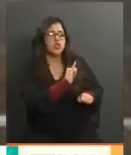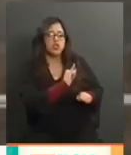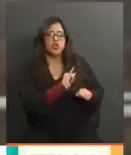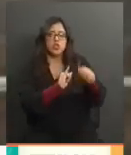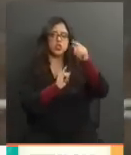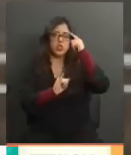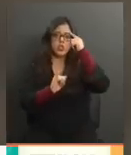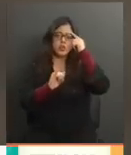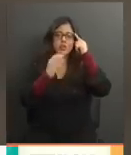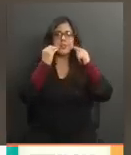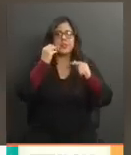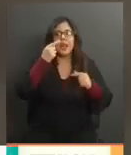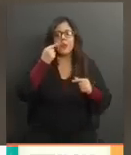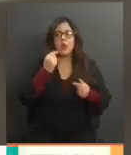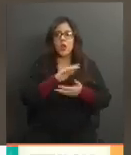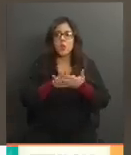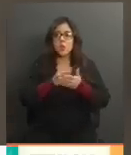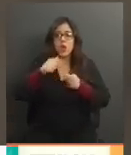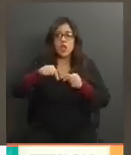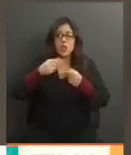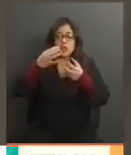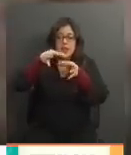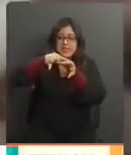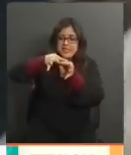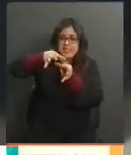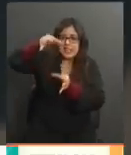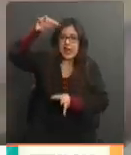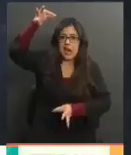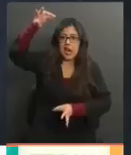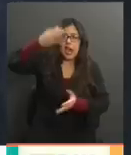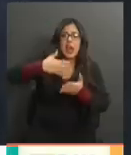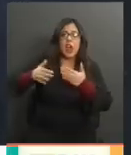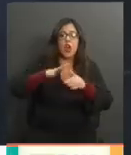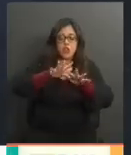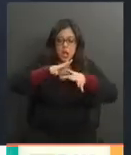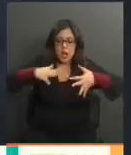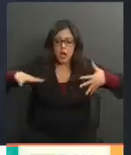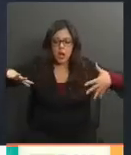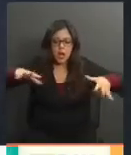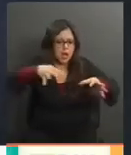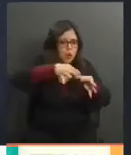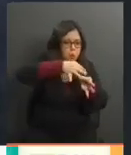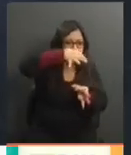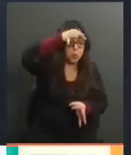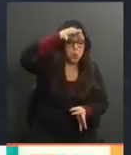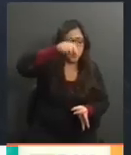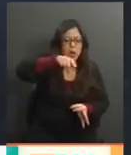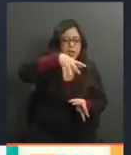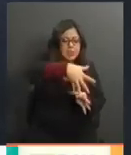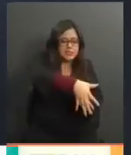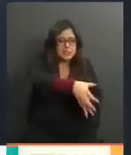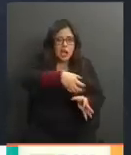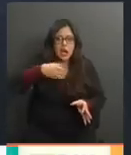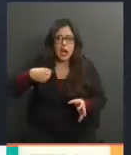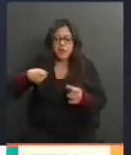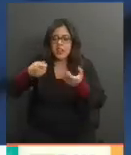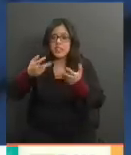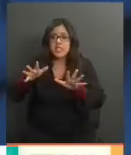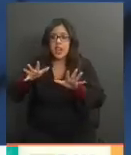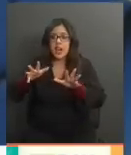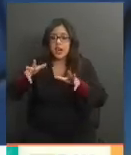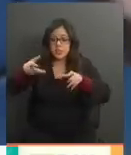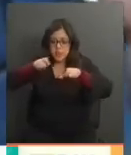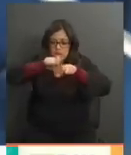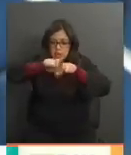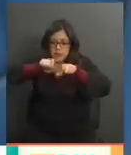los abuelitos de uno, por ejemplo, sacaban el mimbre de los que estaban en los canales. A orilla del canal salía y lo pelaban con una tenaza que llamaban ellos.